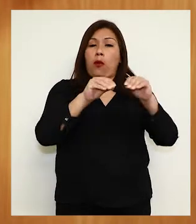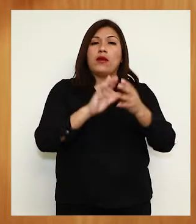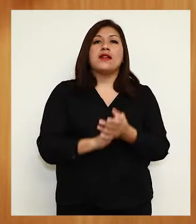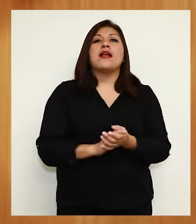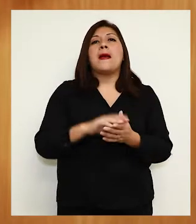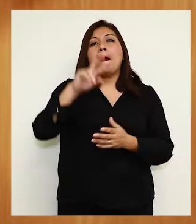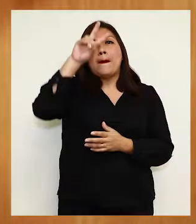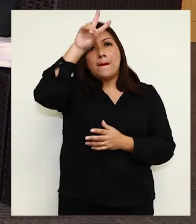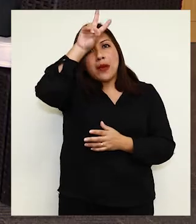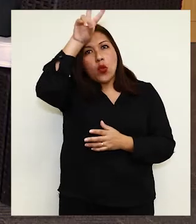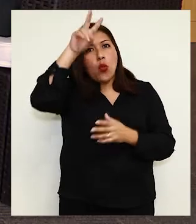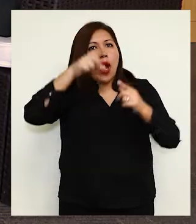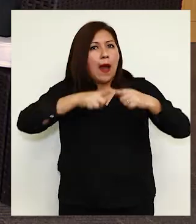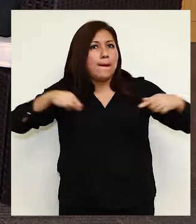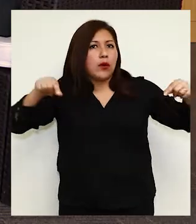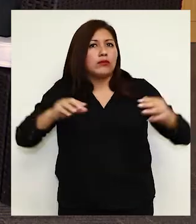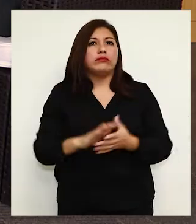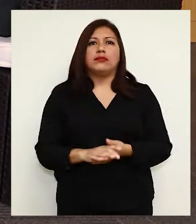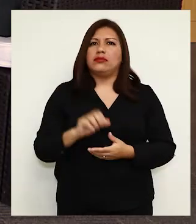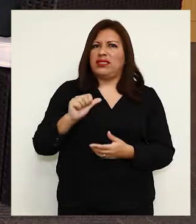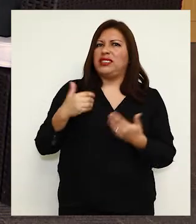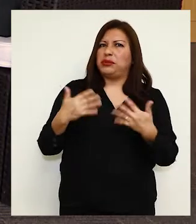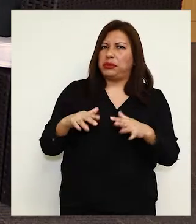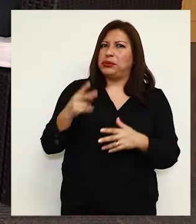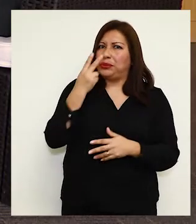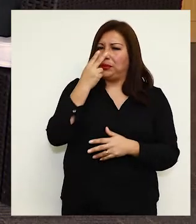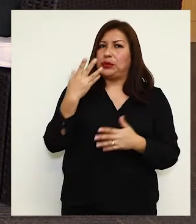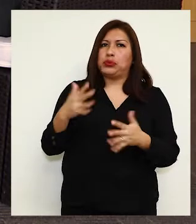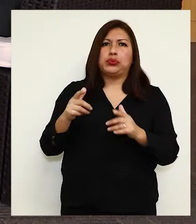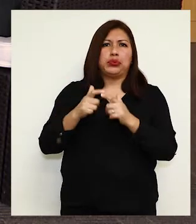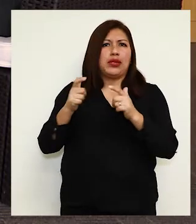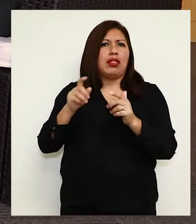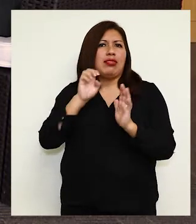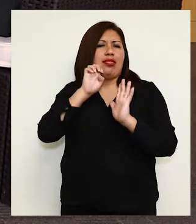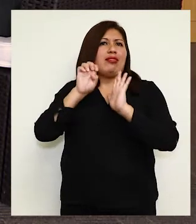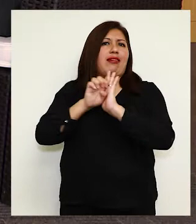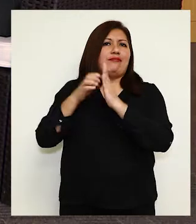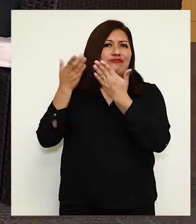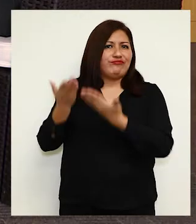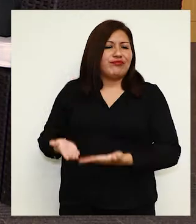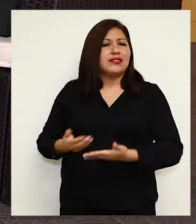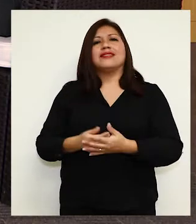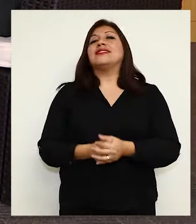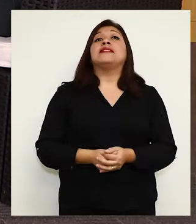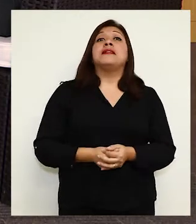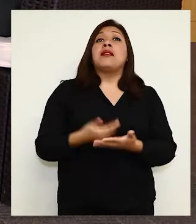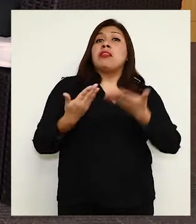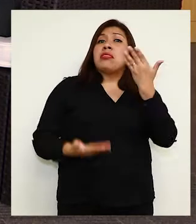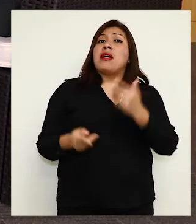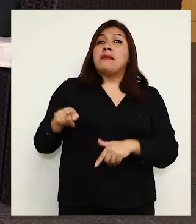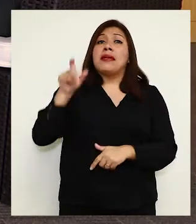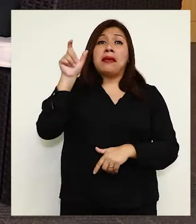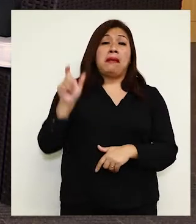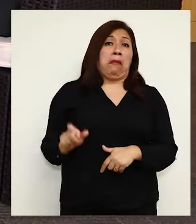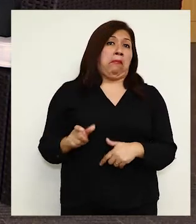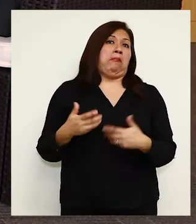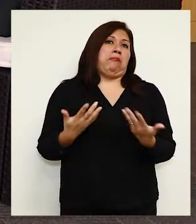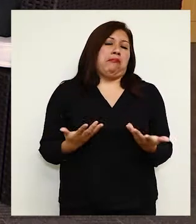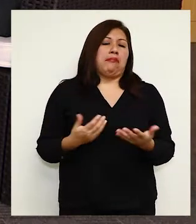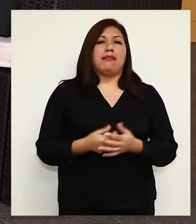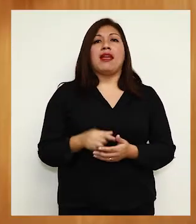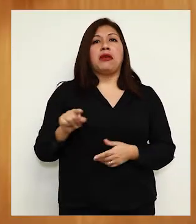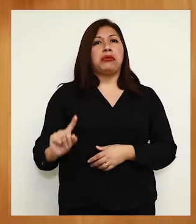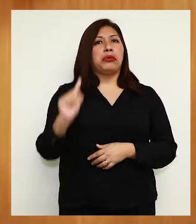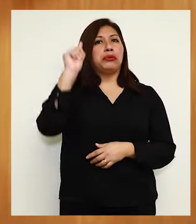adición a Amistad Perú-Japón. Sobre todo que dejó un gran legado y un gran ejemplo. Así es. Ella de repente ha